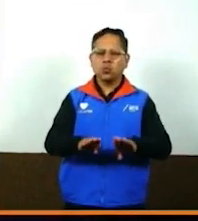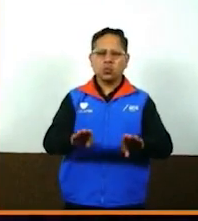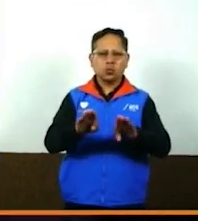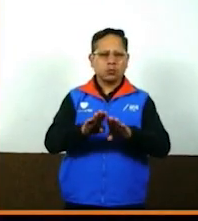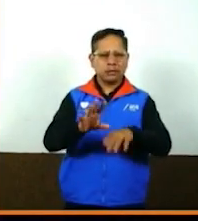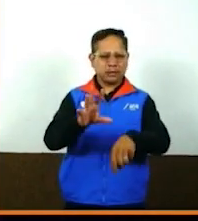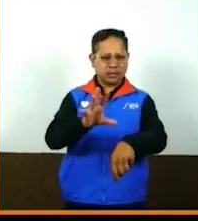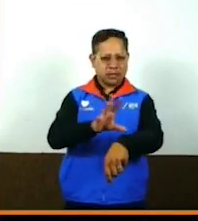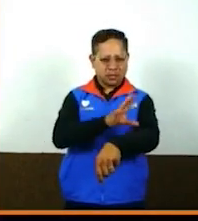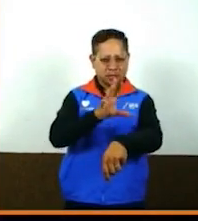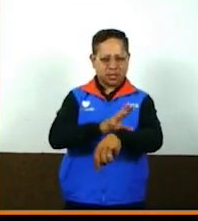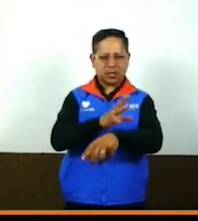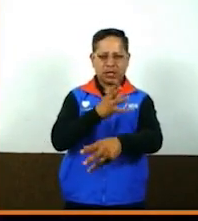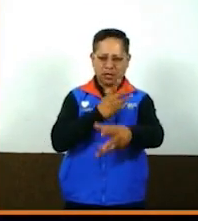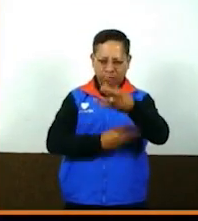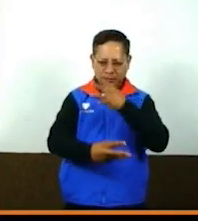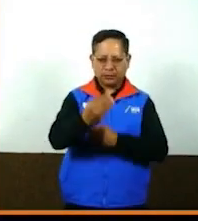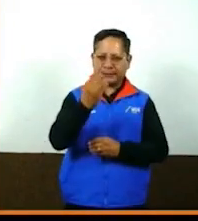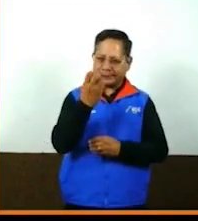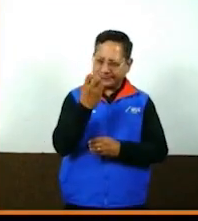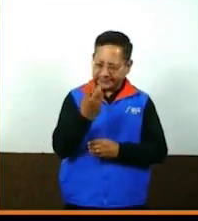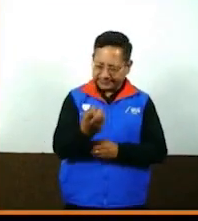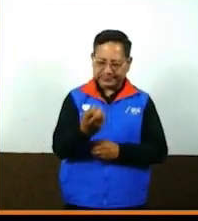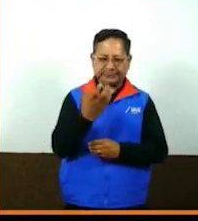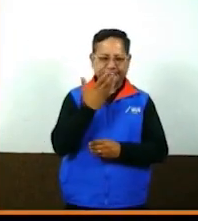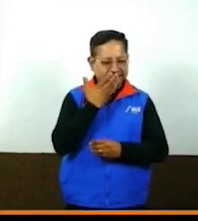energía renovable, sabemos que ese es un camino,